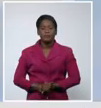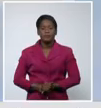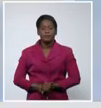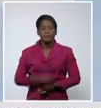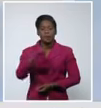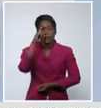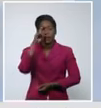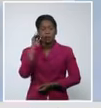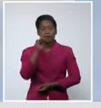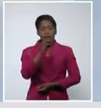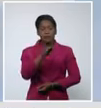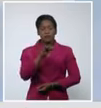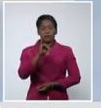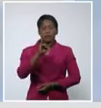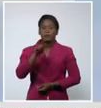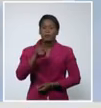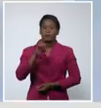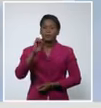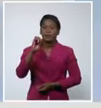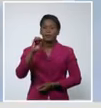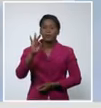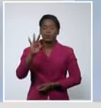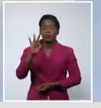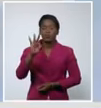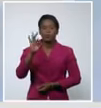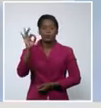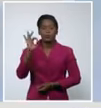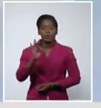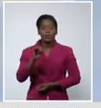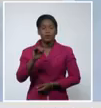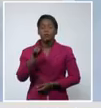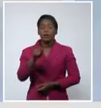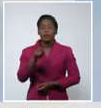ingresados el 6,8% de ellos, estamos hablando de